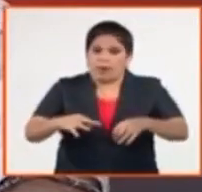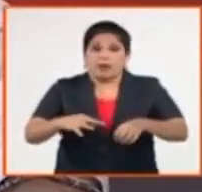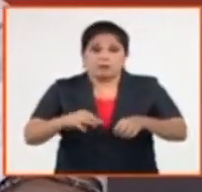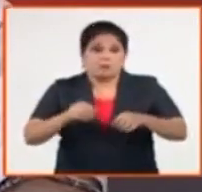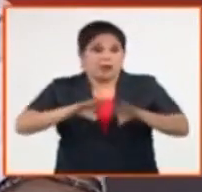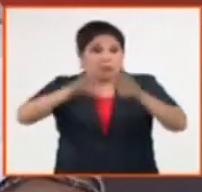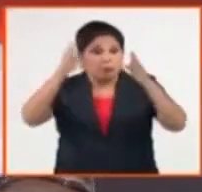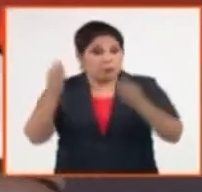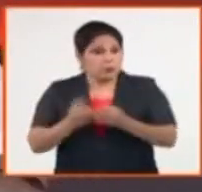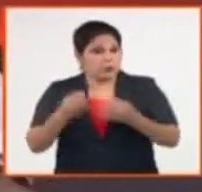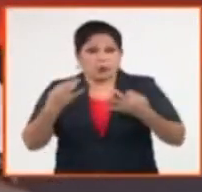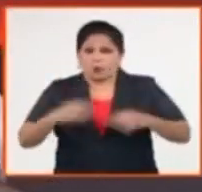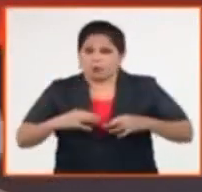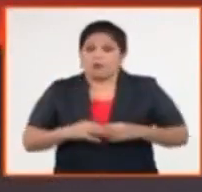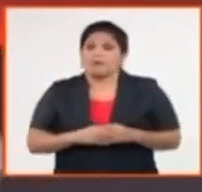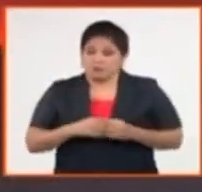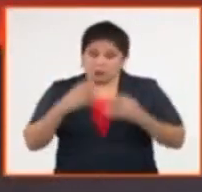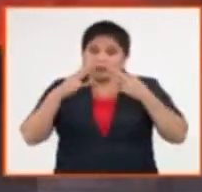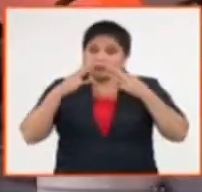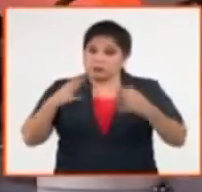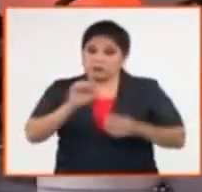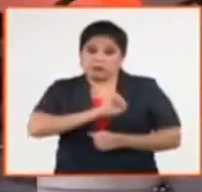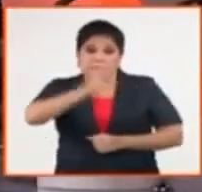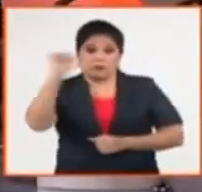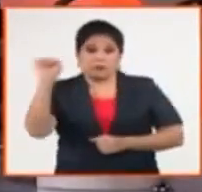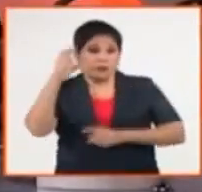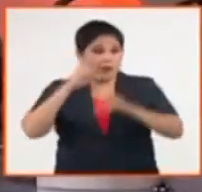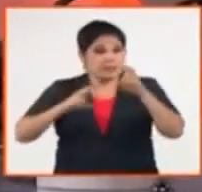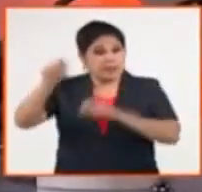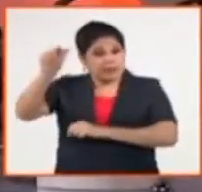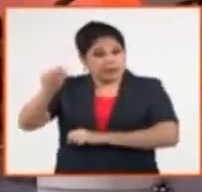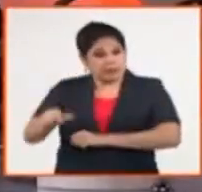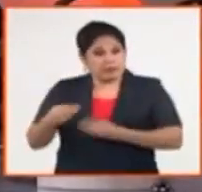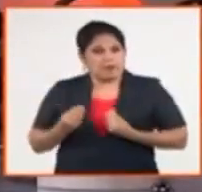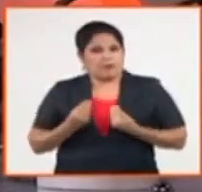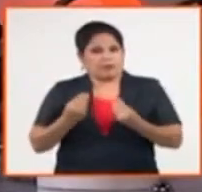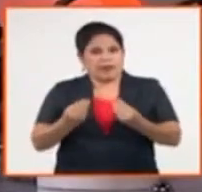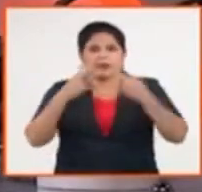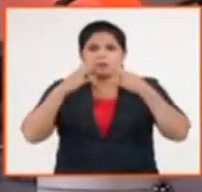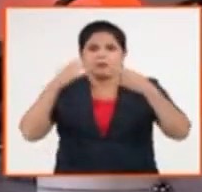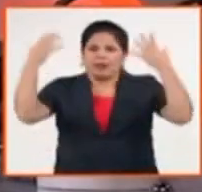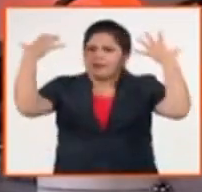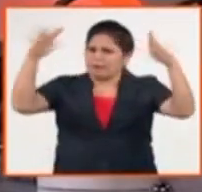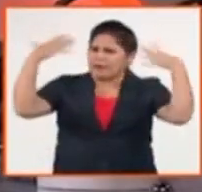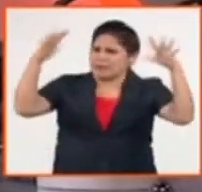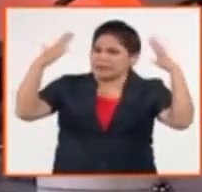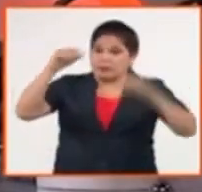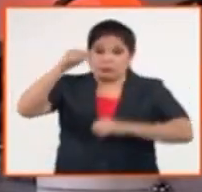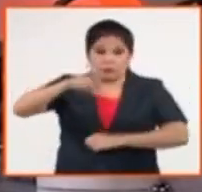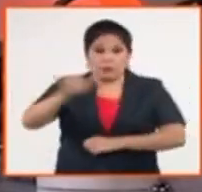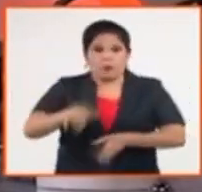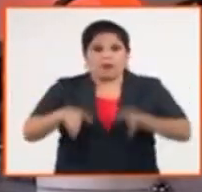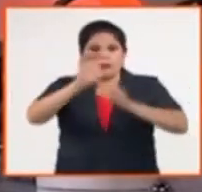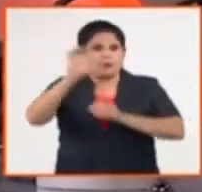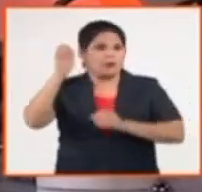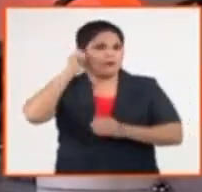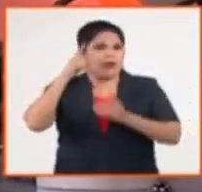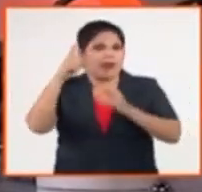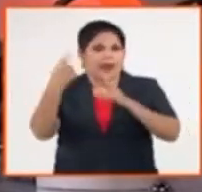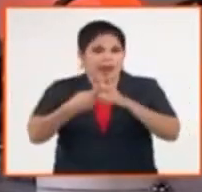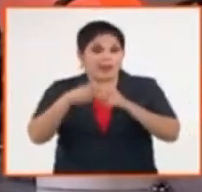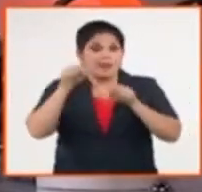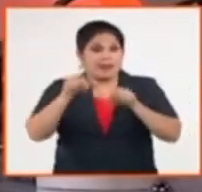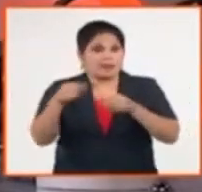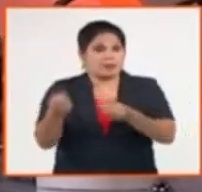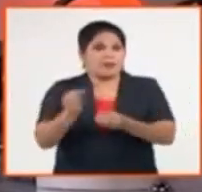humanidad. Un reto extraordinario en el que nuestros científicos siguen aportando. Por eso nuestra felicitación también hoy al Instituto Finlay de Vacunas, que acaba de recibir